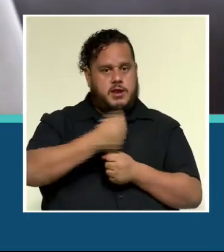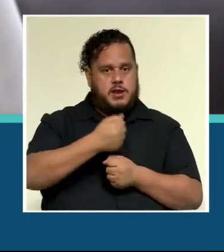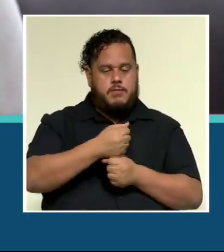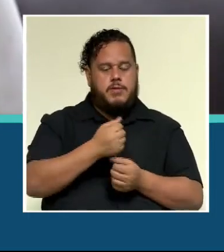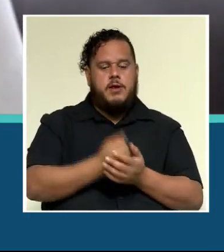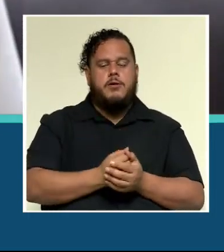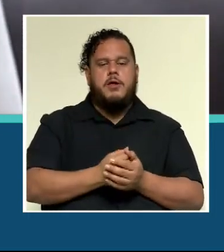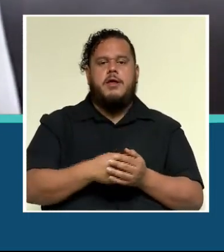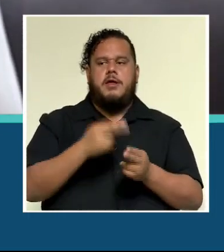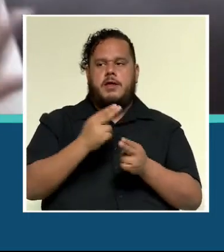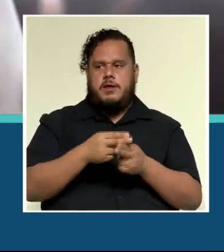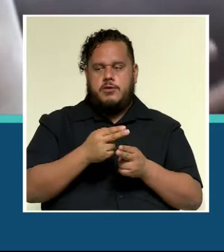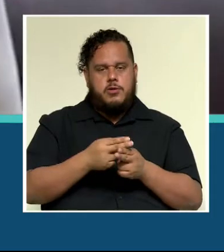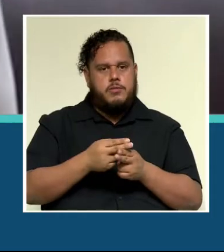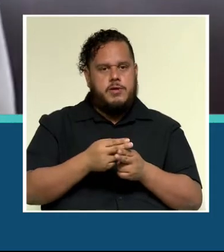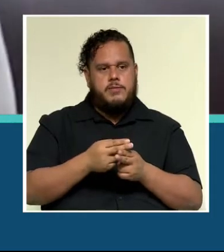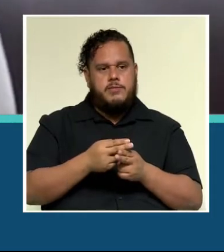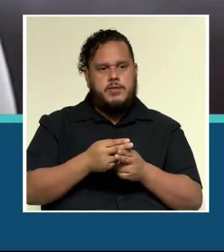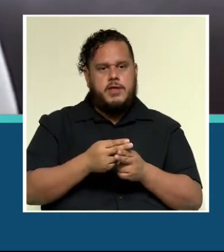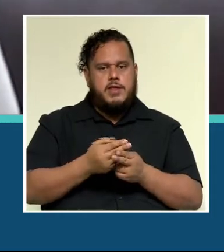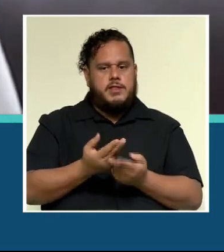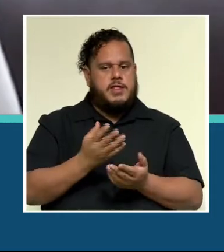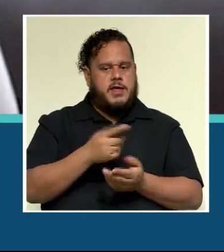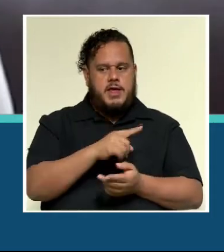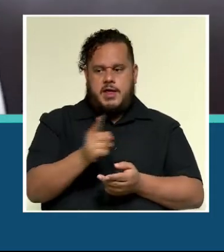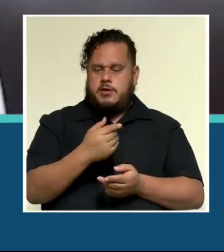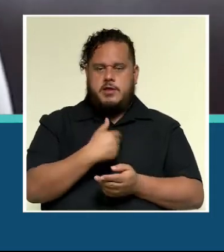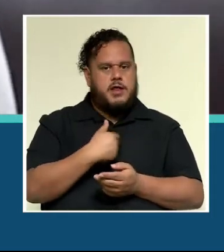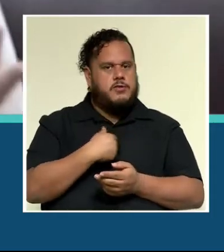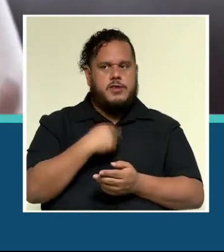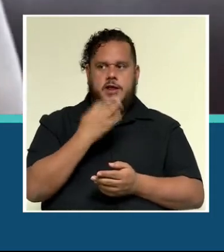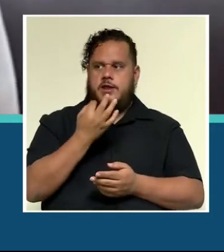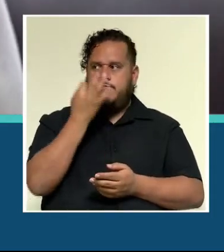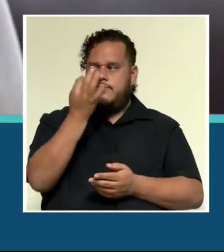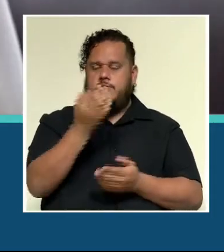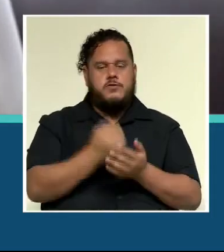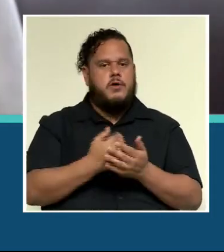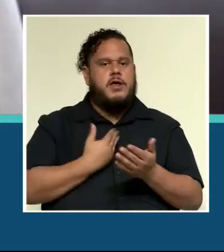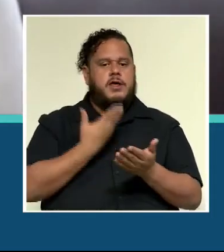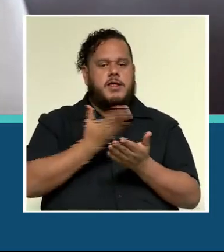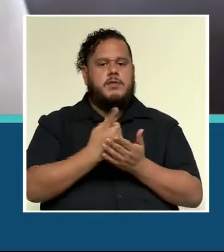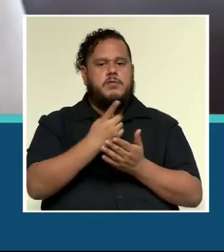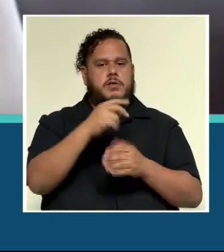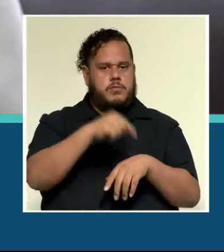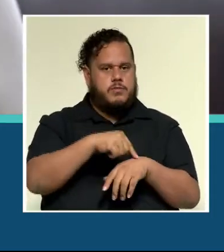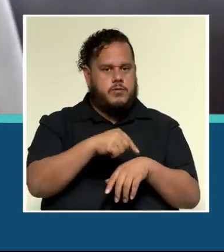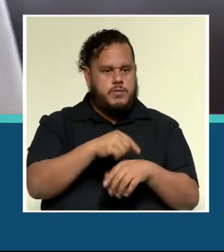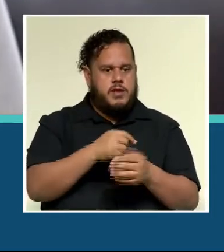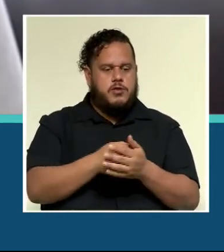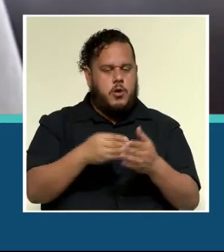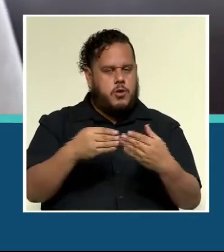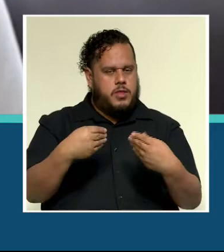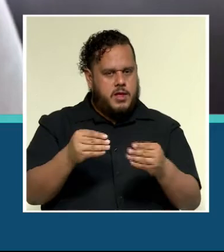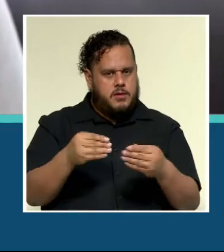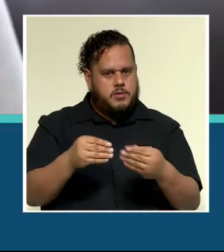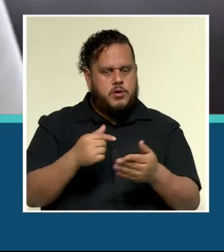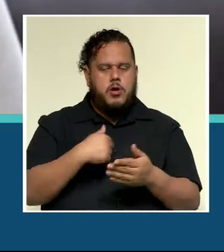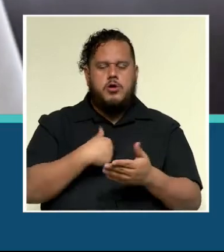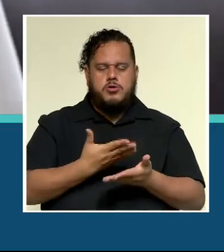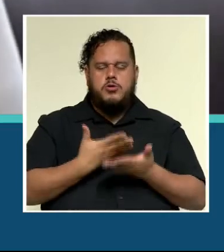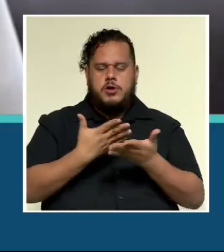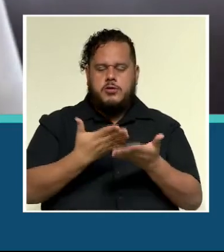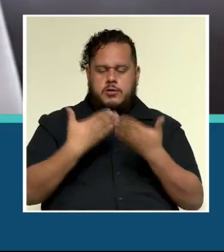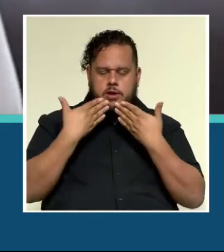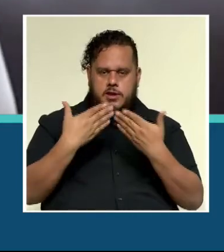en nombre de los que no tienen futuro, en que llegamos a un momento de inflexión, yo les doy las